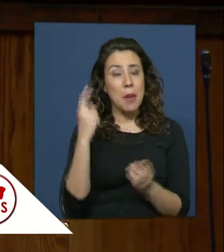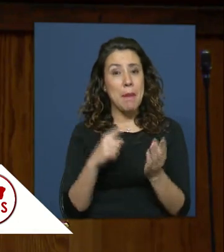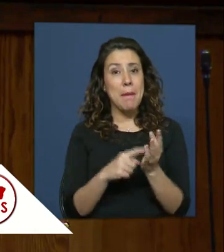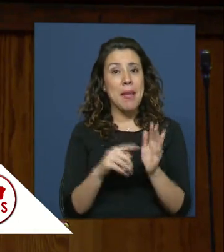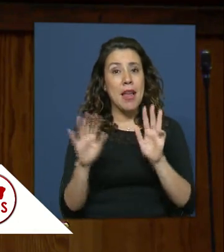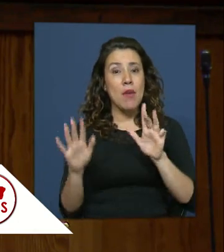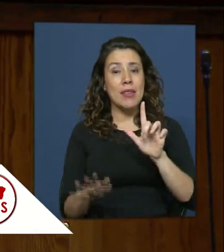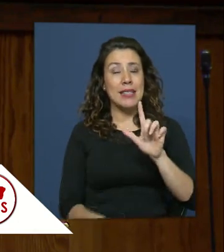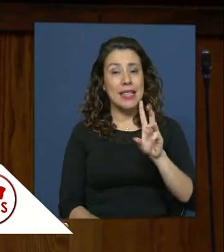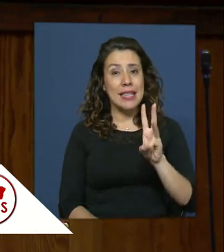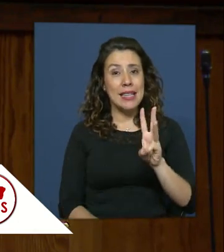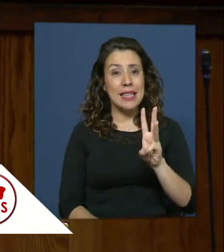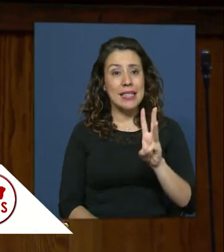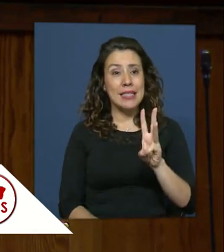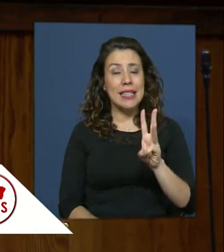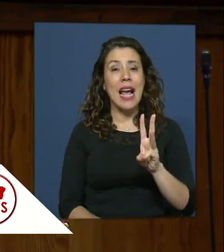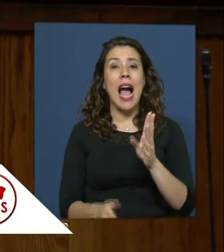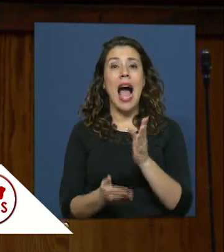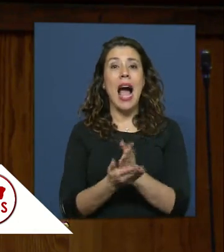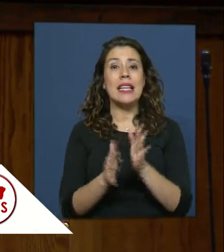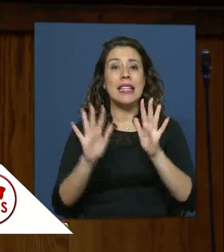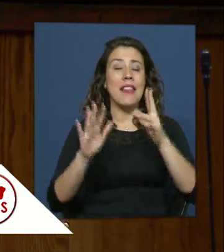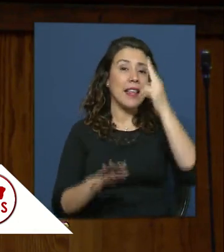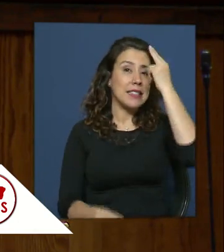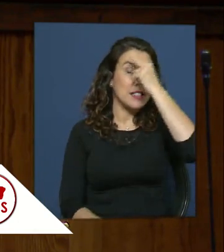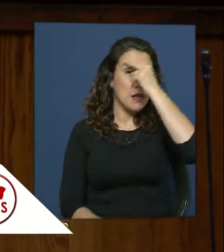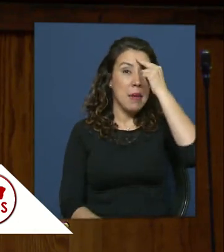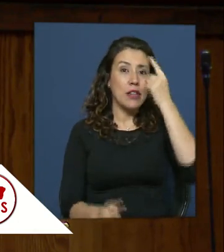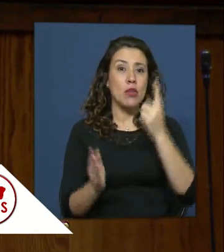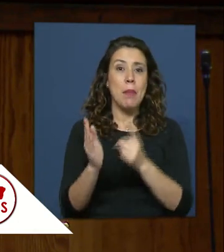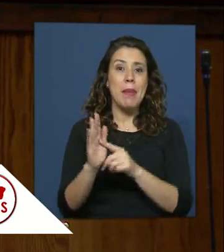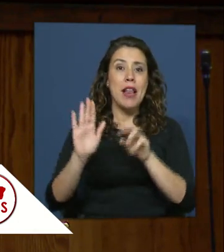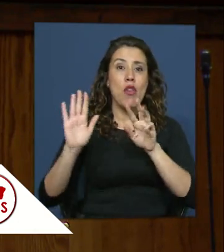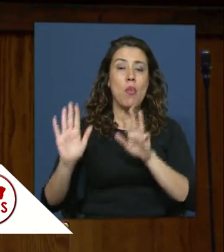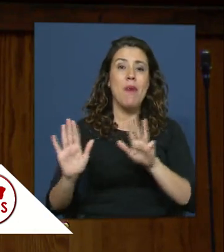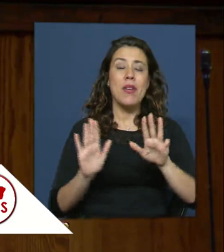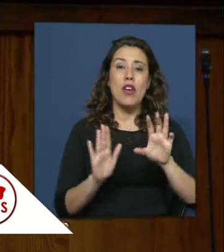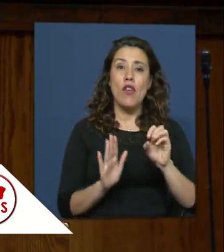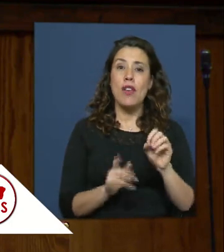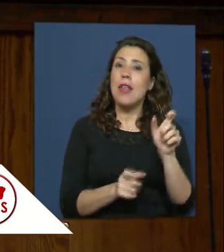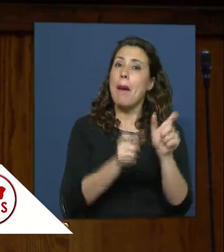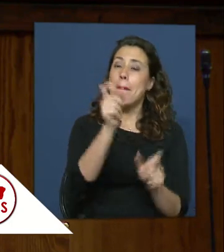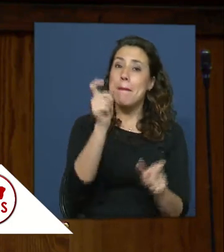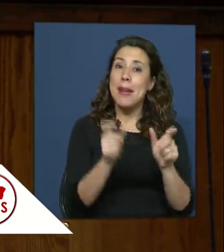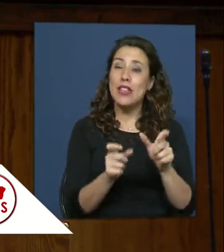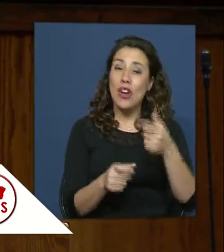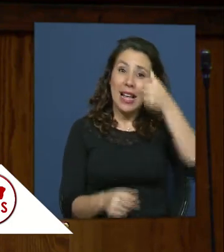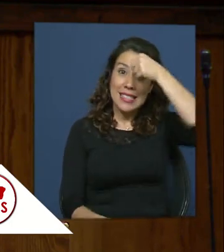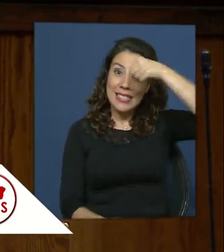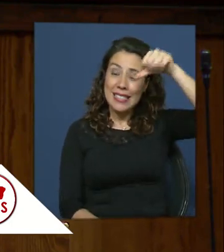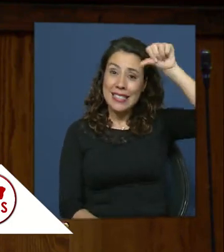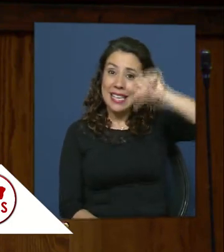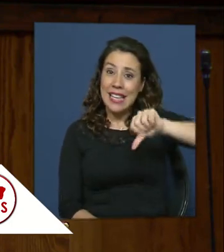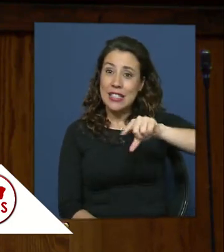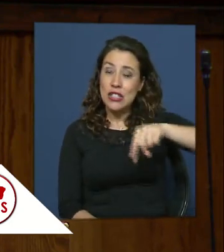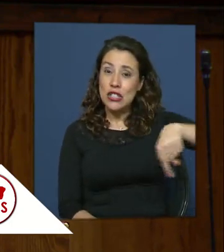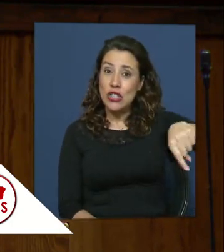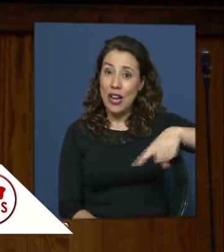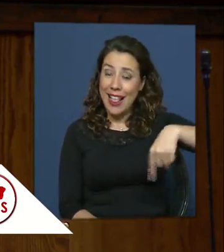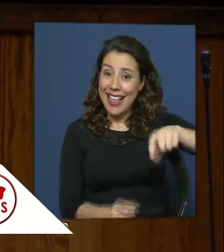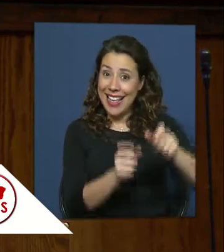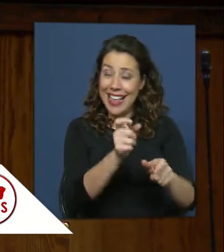septiembre de 1973 y el 10 de marzo de 1990, y que las personas condenadas hubiesen